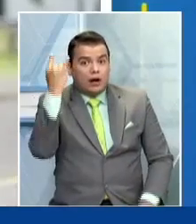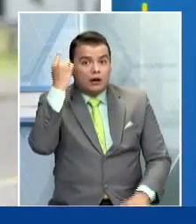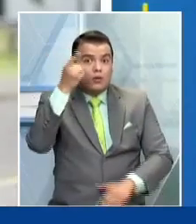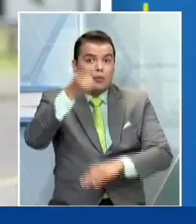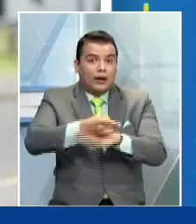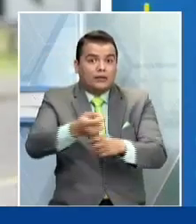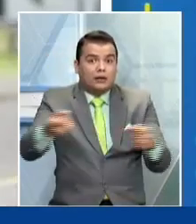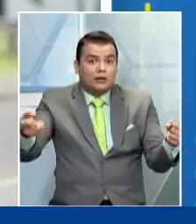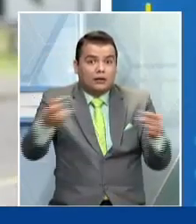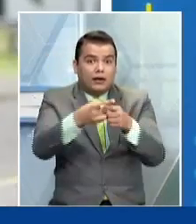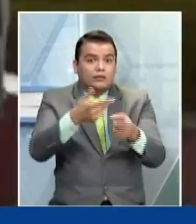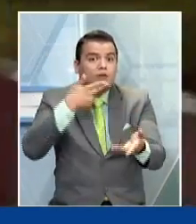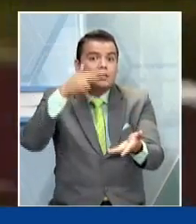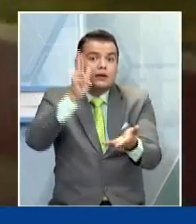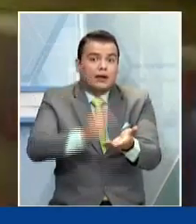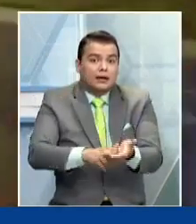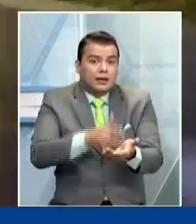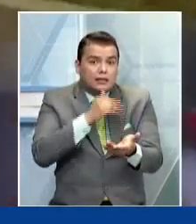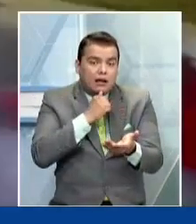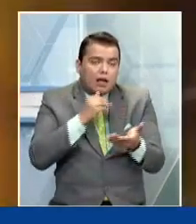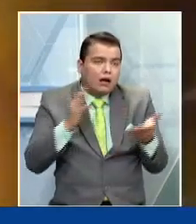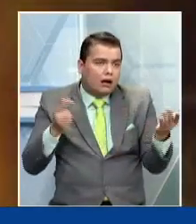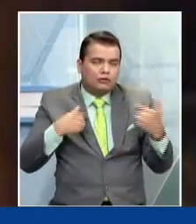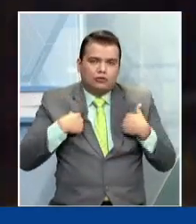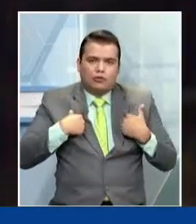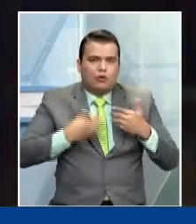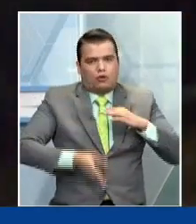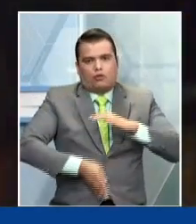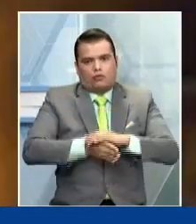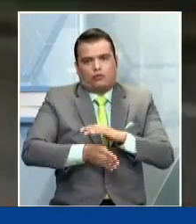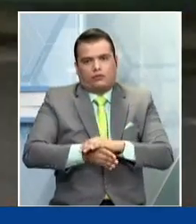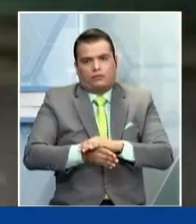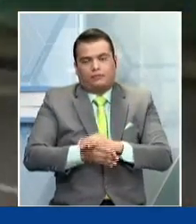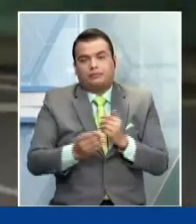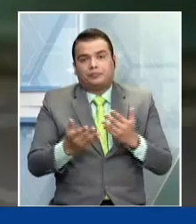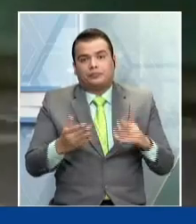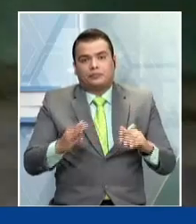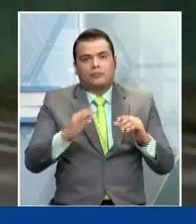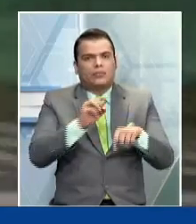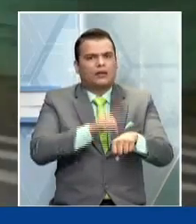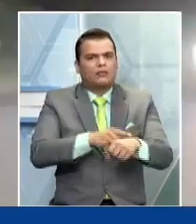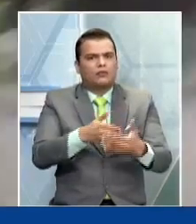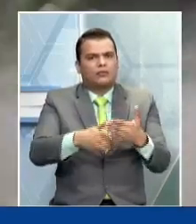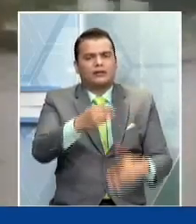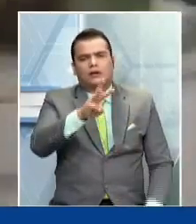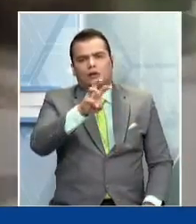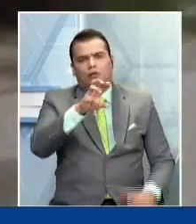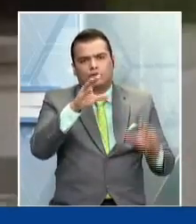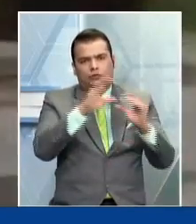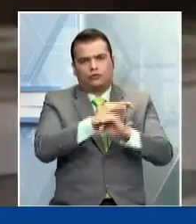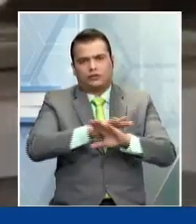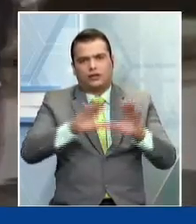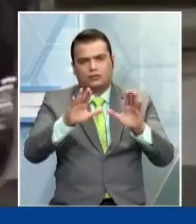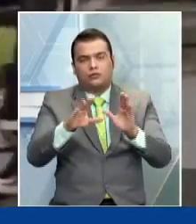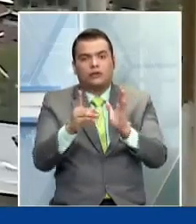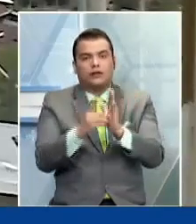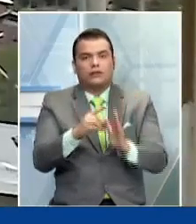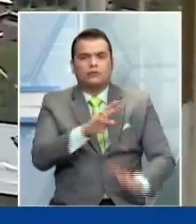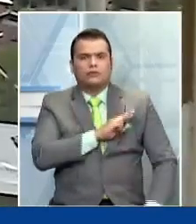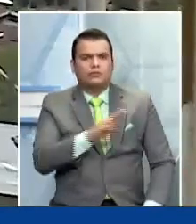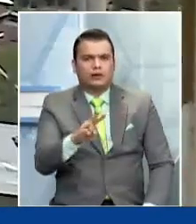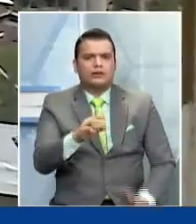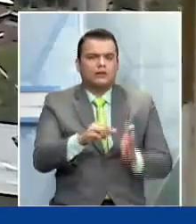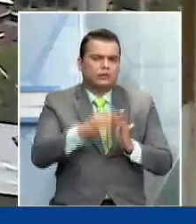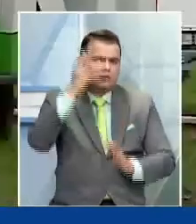otra circular de último momento. Así que tendremos toque de queda nocturno desde las 8 de la noche. El decreto departamental mantendrá vigente el